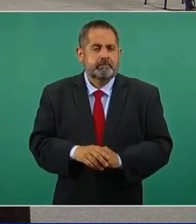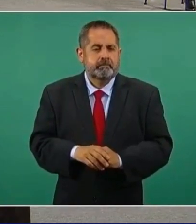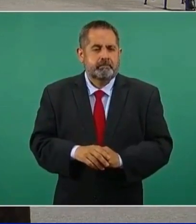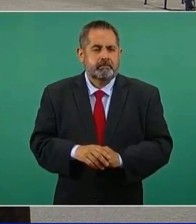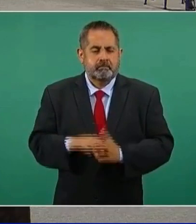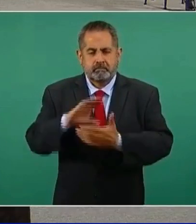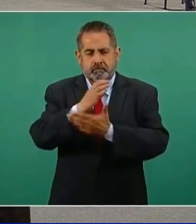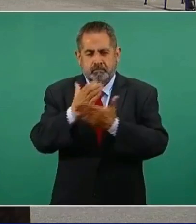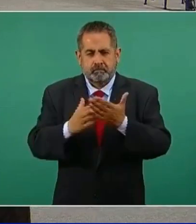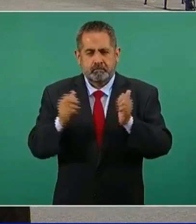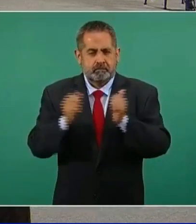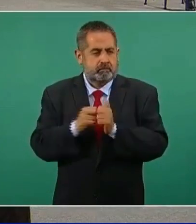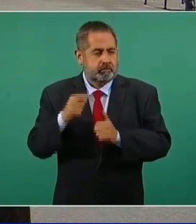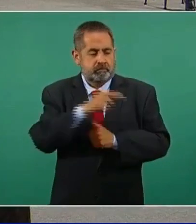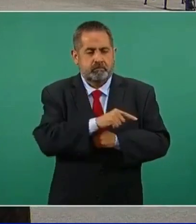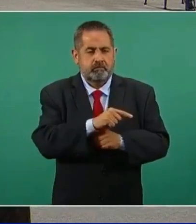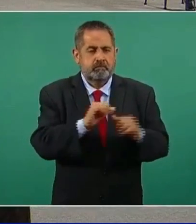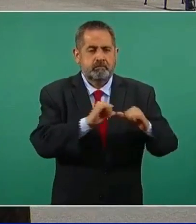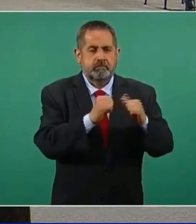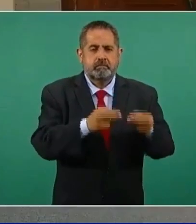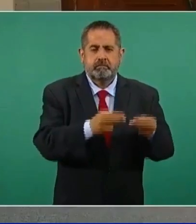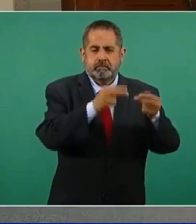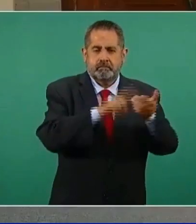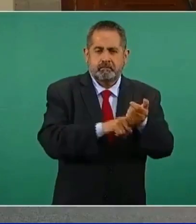un contrato con Nexos.